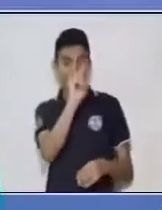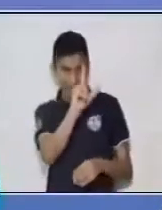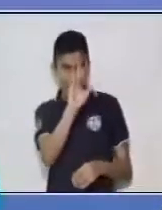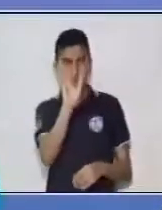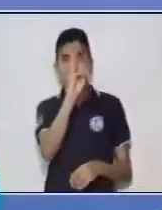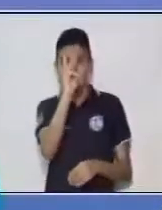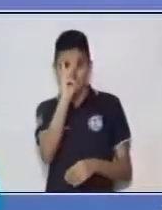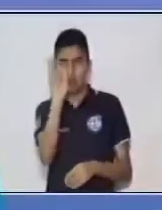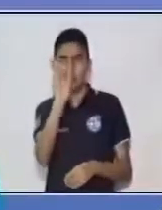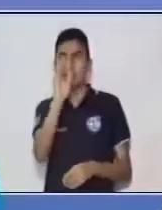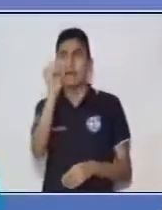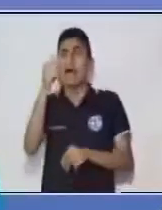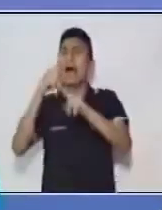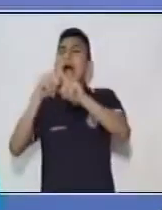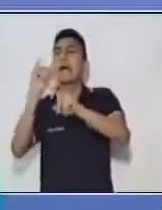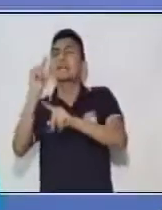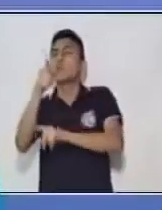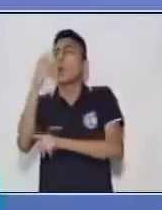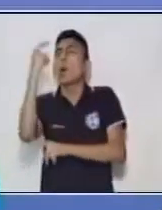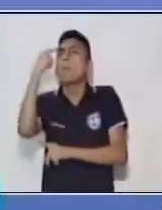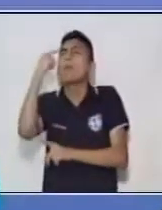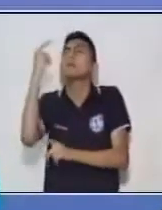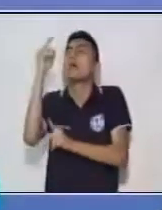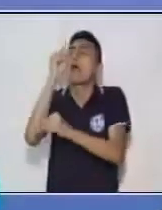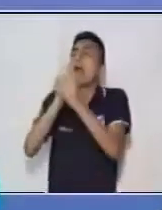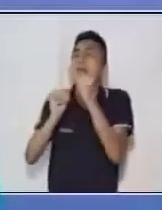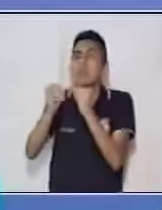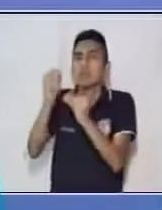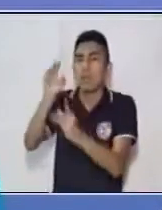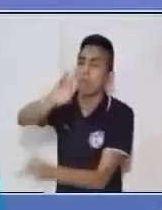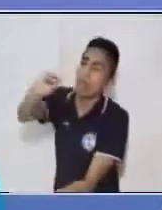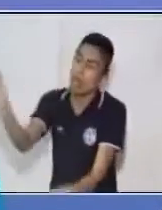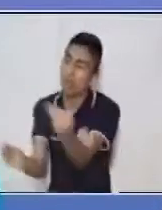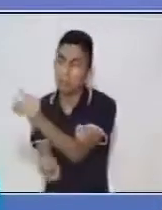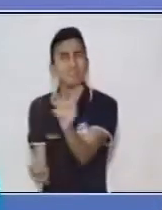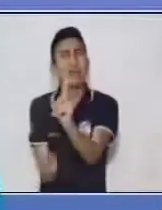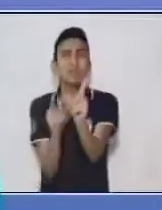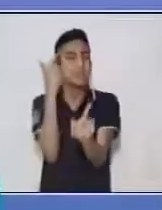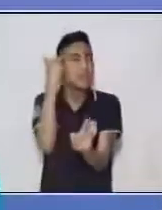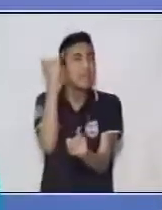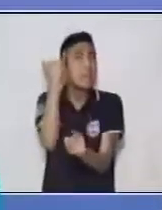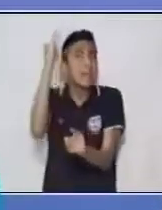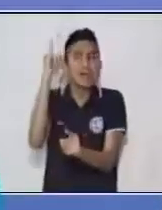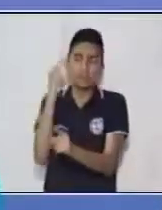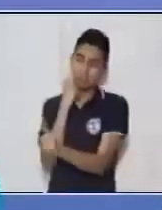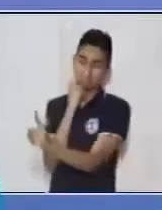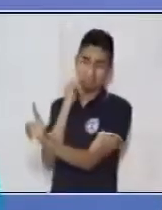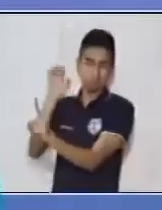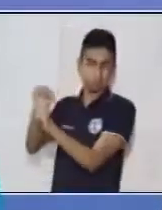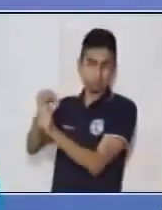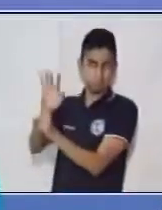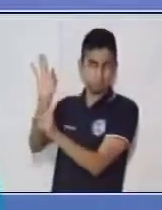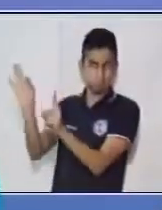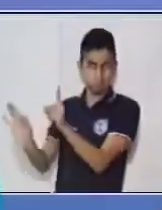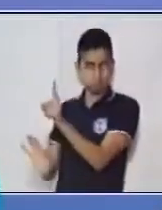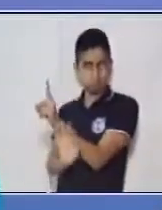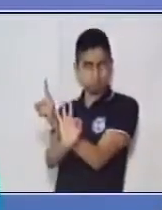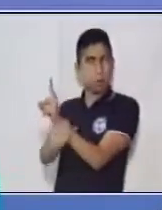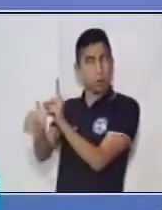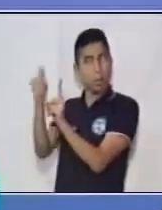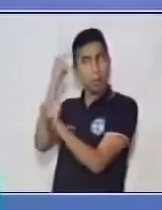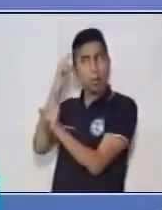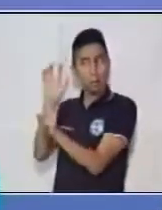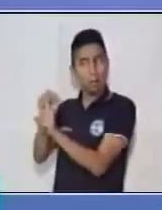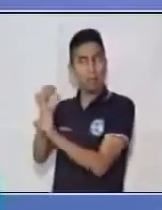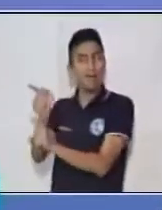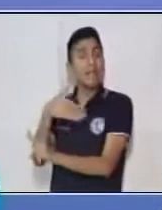lo imagines rotar, ¿verdad?, para que vayas creando esa habilidad espacial. Y vemos, ¿verdad?, que